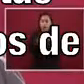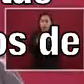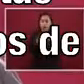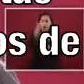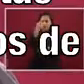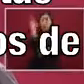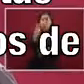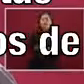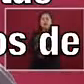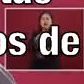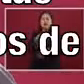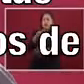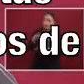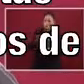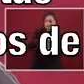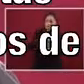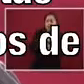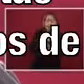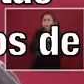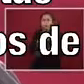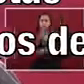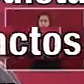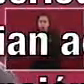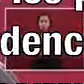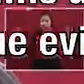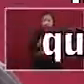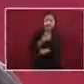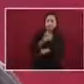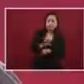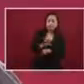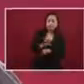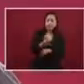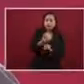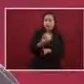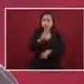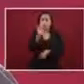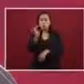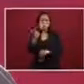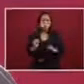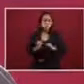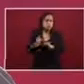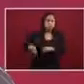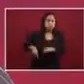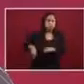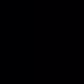ni en PEME, ni en la Comisión Federal de Electricidad, ni en el gobierno.